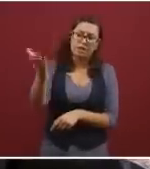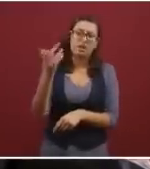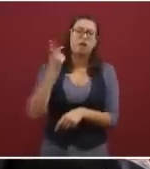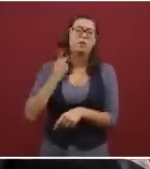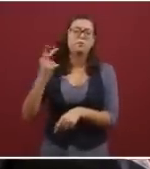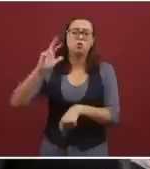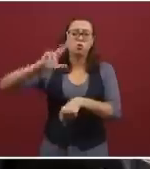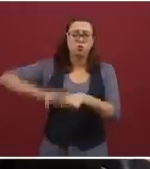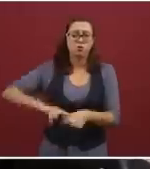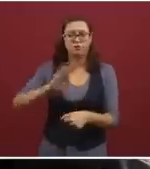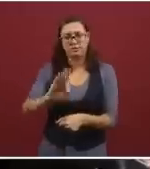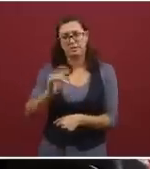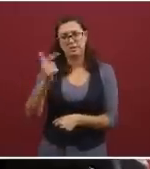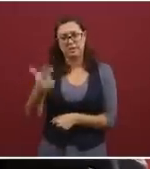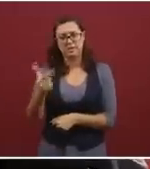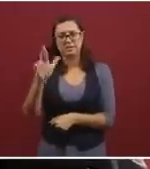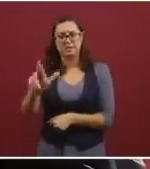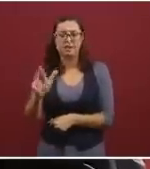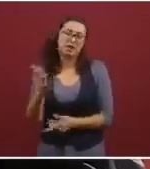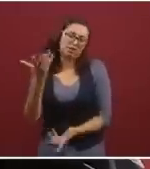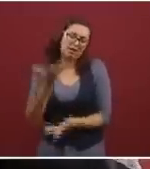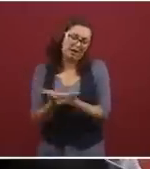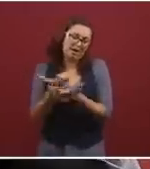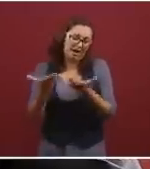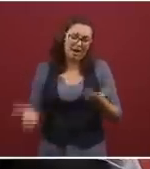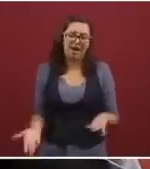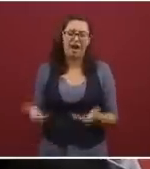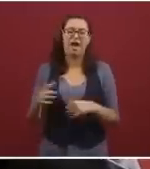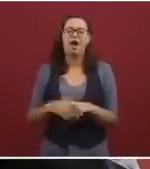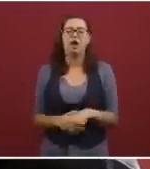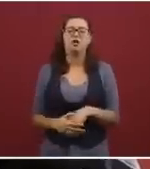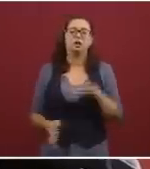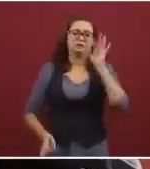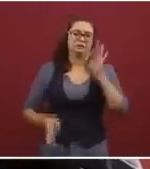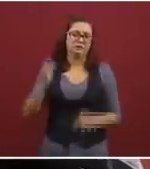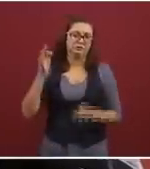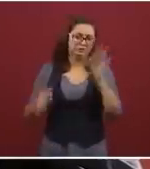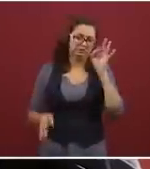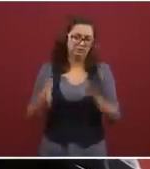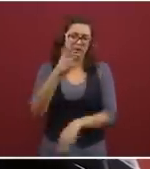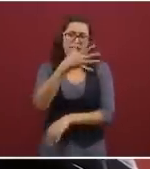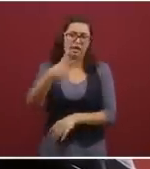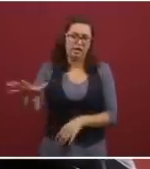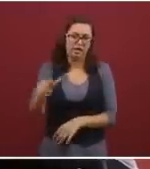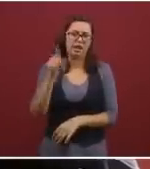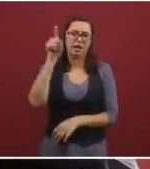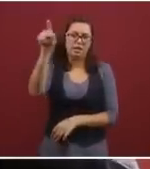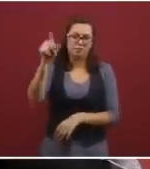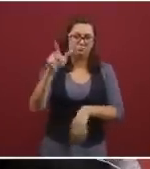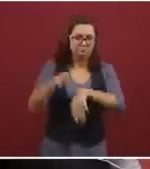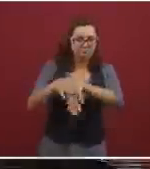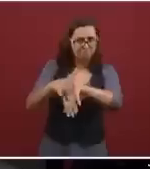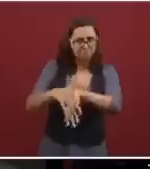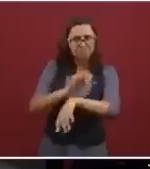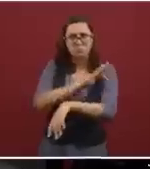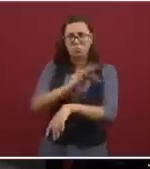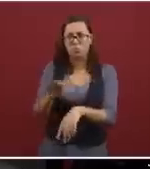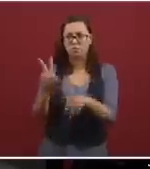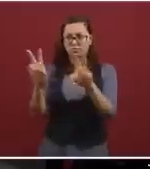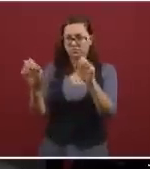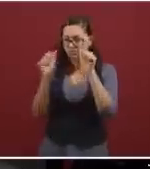procurador, bueno, al fiscal general, con el propósito de que se vea este